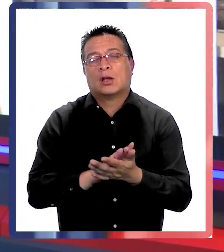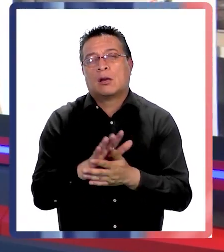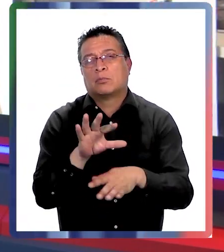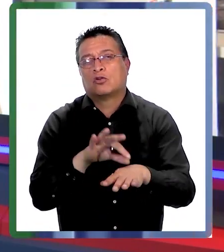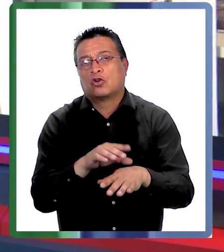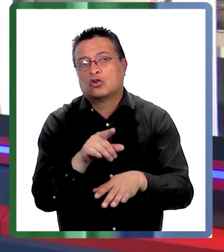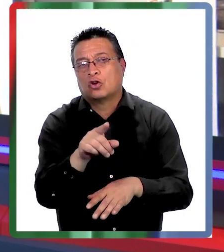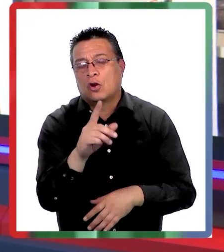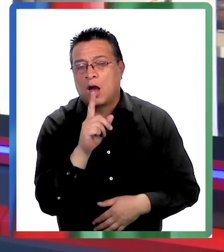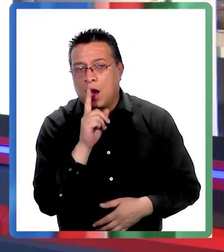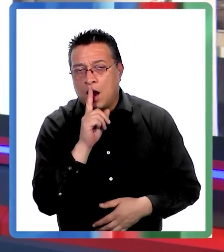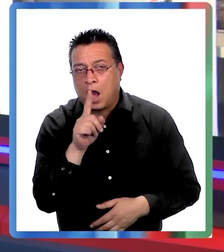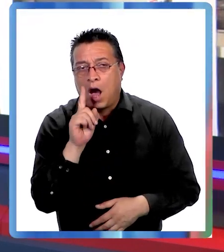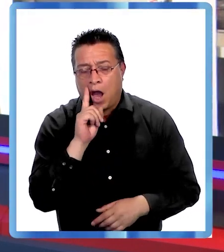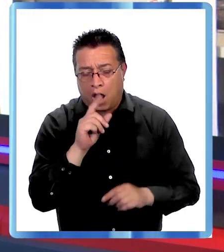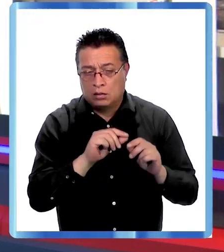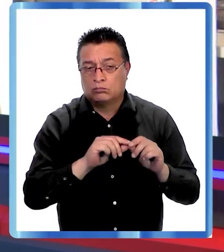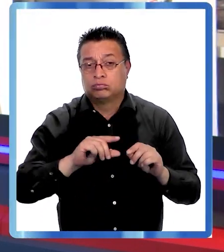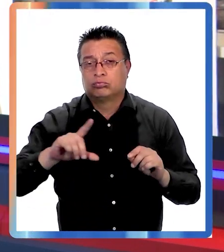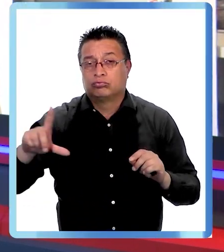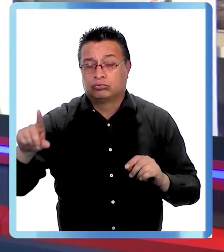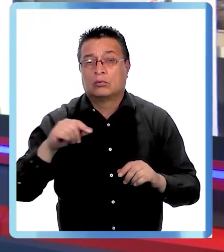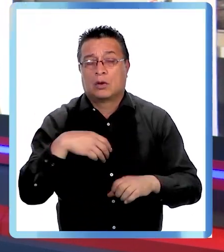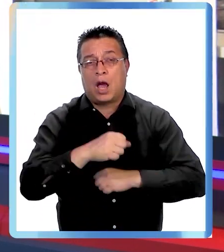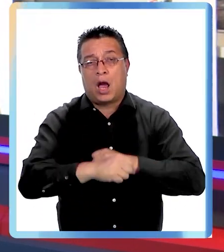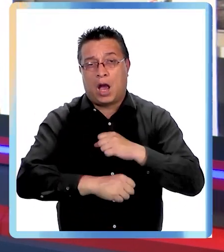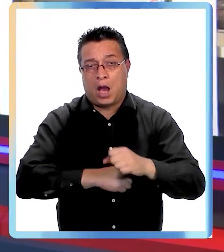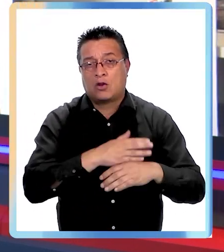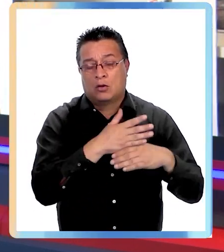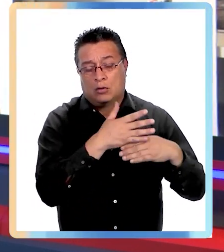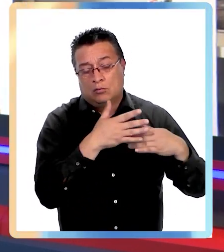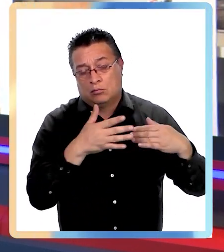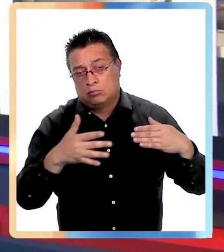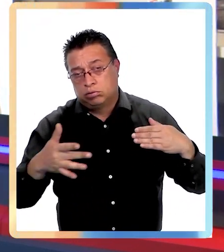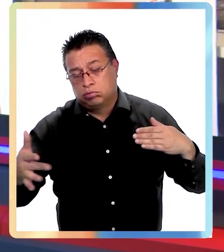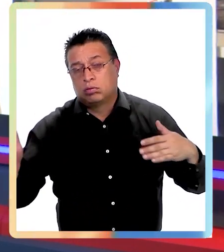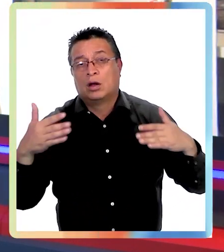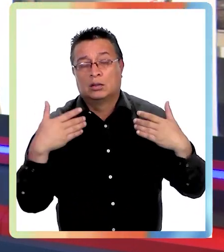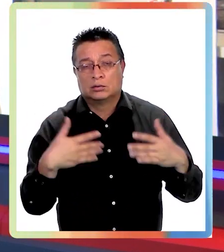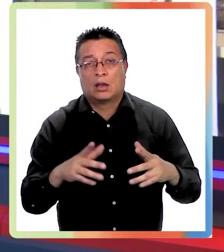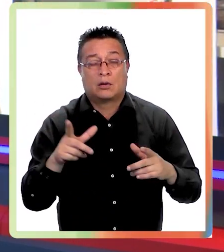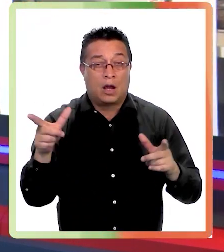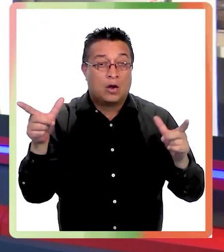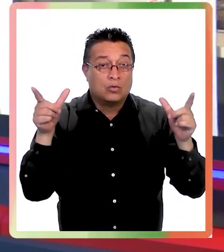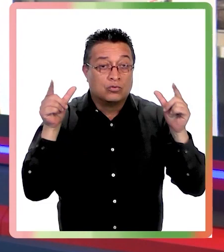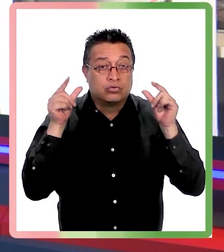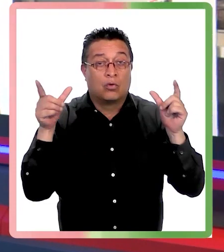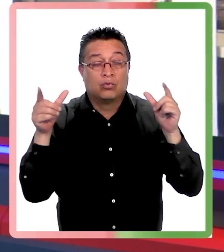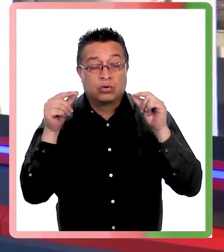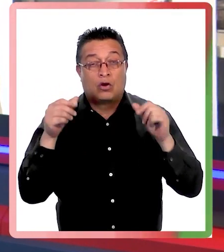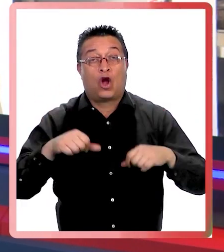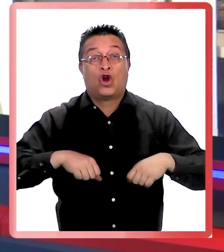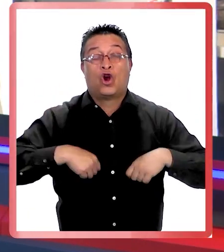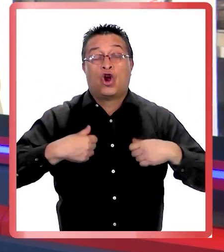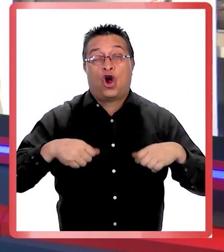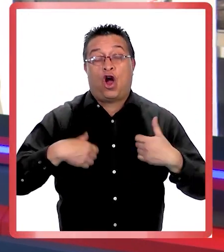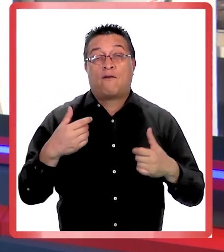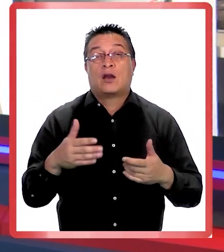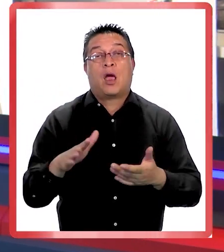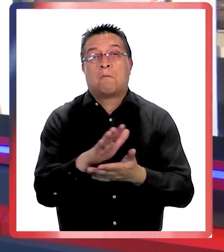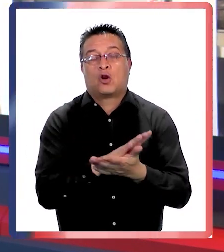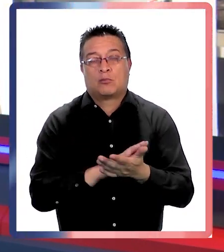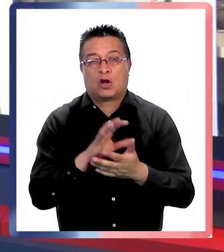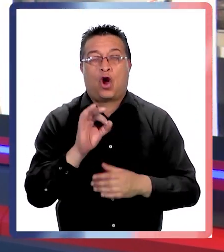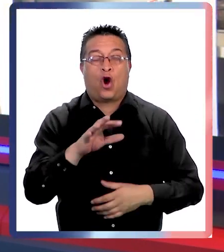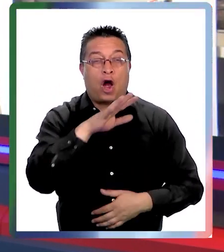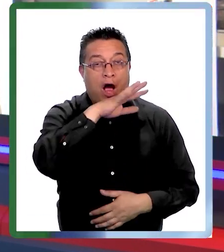ejemplo, ¿existe un aumento a medida que han pasado los años de los casos de pérdida auditiva en adolescentes, por